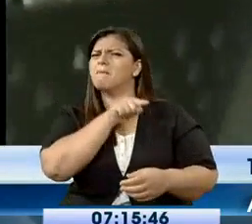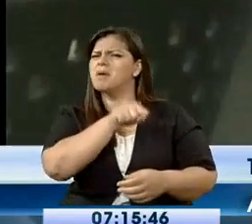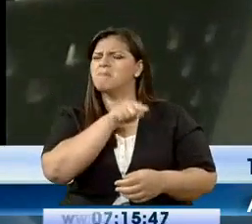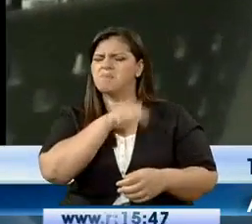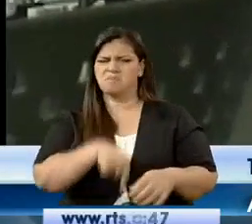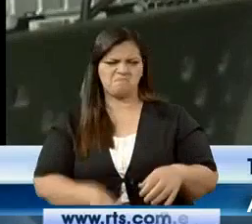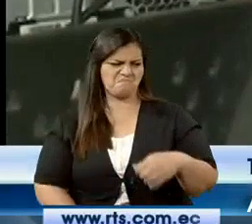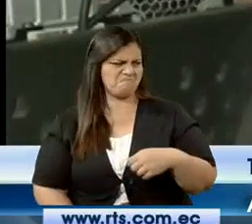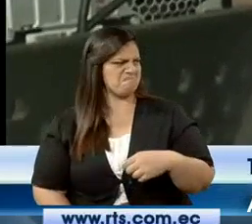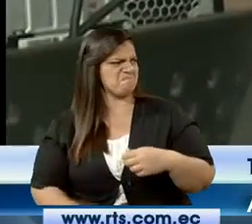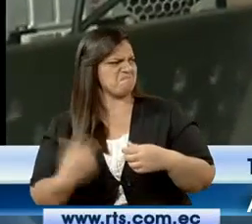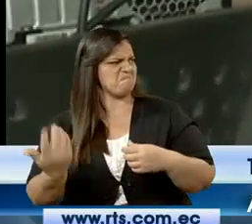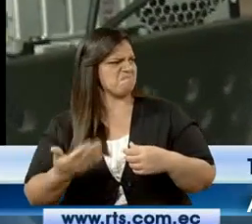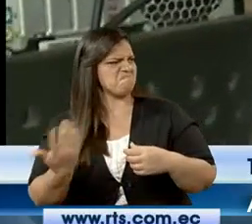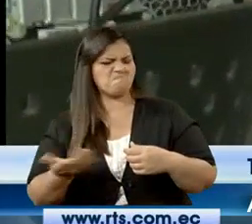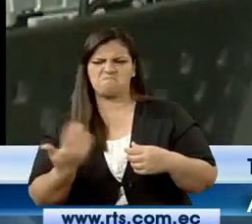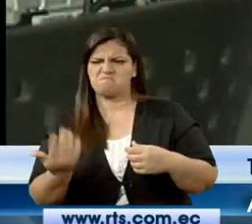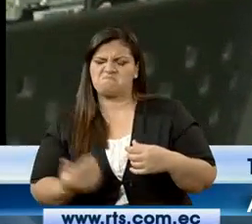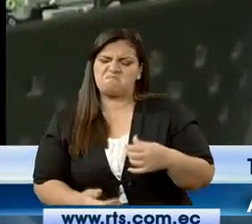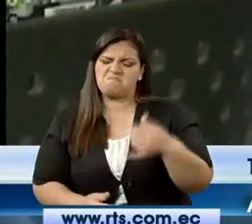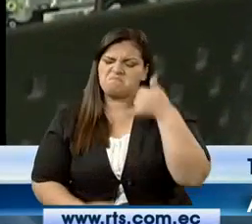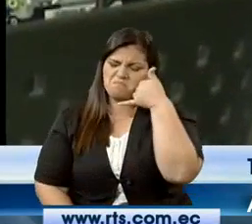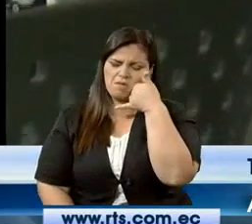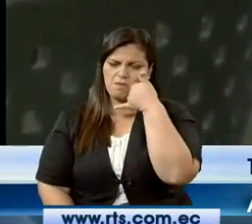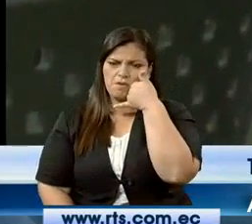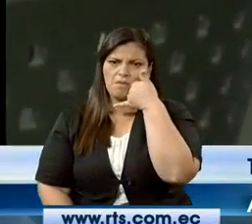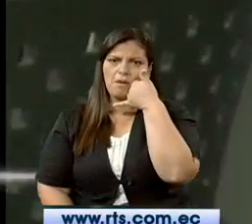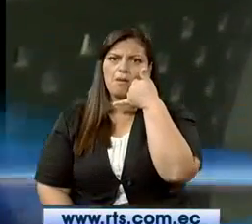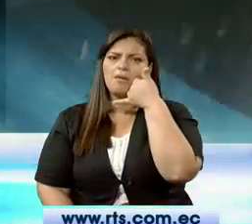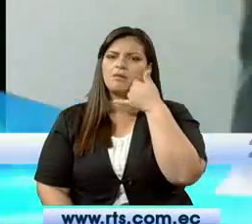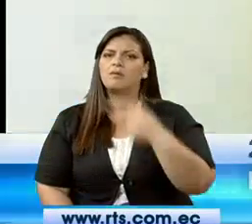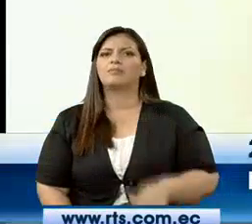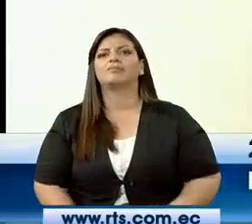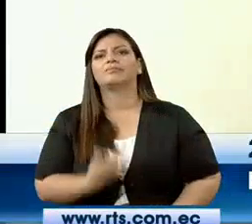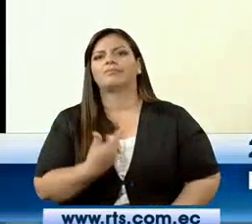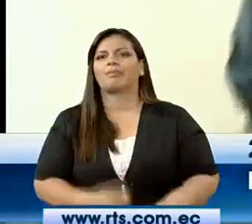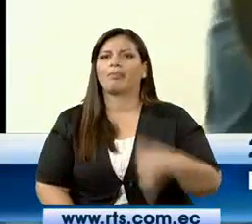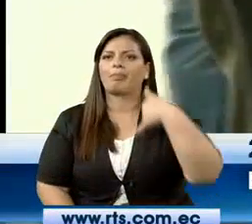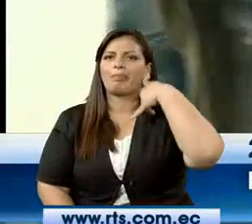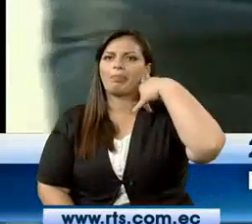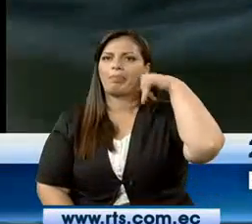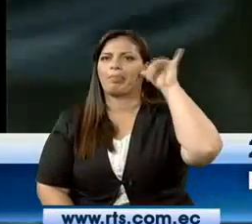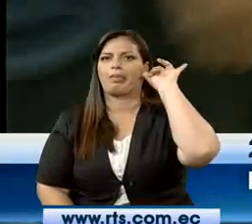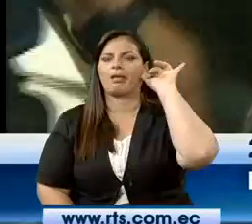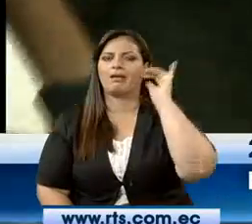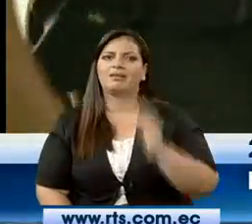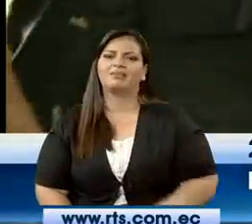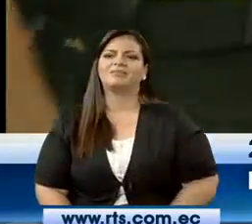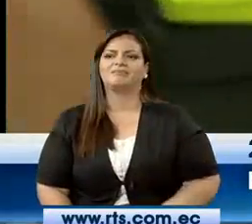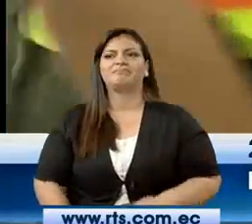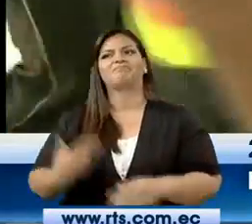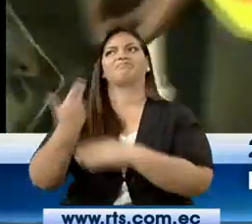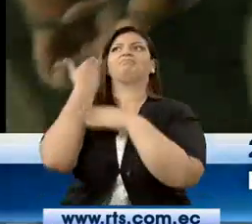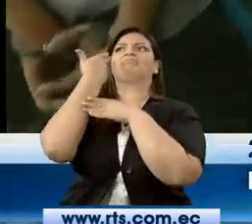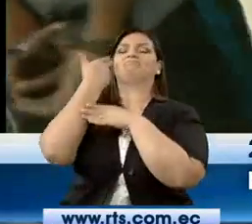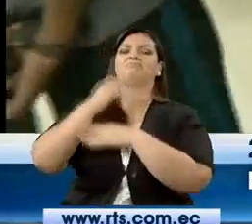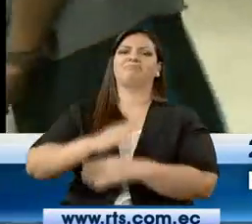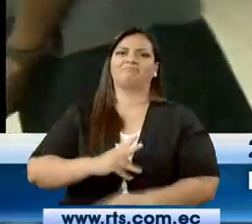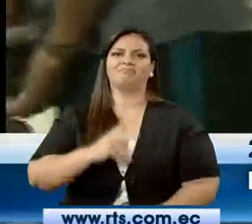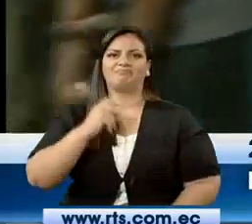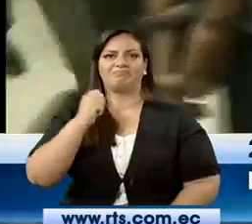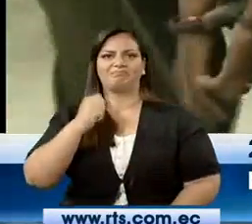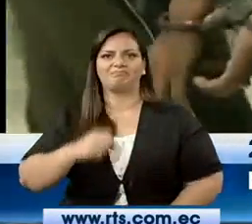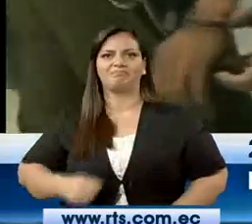rojo. Y había sido que me estaban avisando que se me estaban acercando esos dos tipos. Los sujetos fueron detenidos para investigaciones, informó Julio César